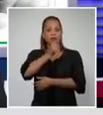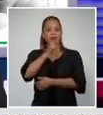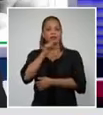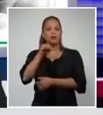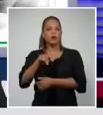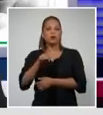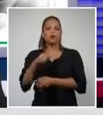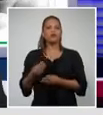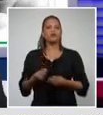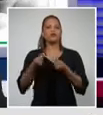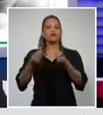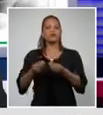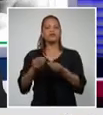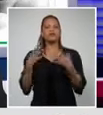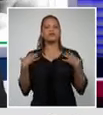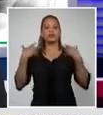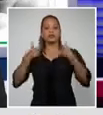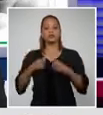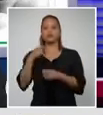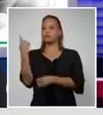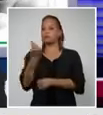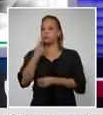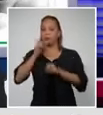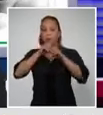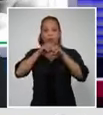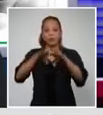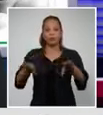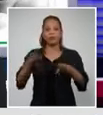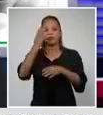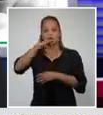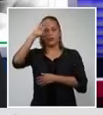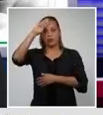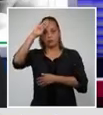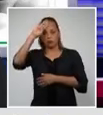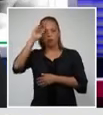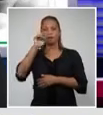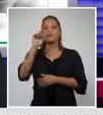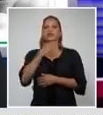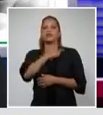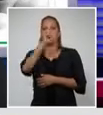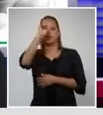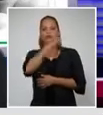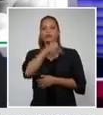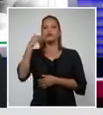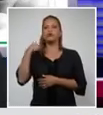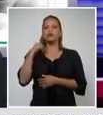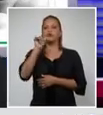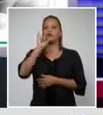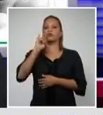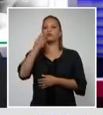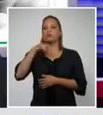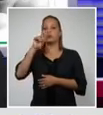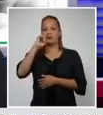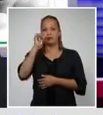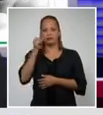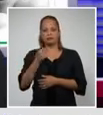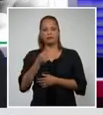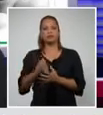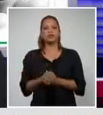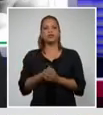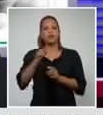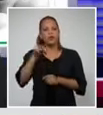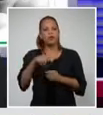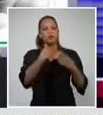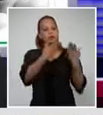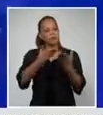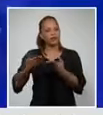el director nacional de epidemiología de la República de Cuba, el doctor Francisco Durán García, a quien doy la bienvenida en